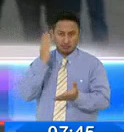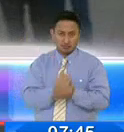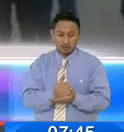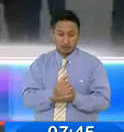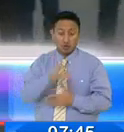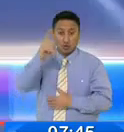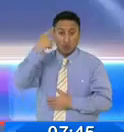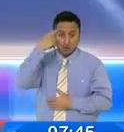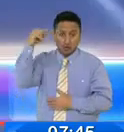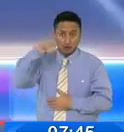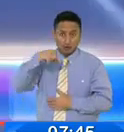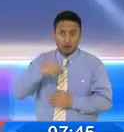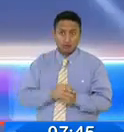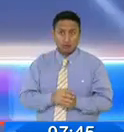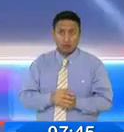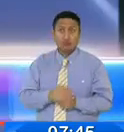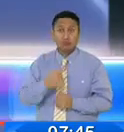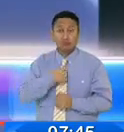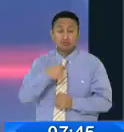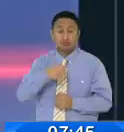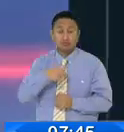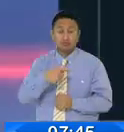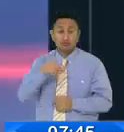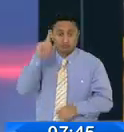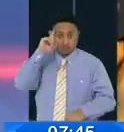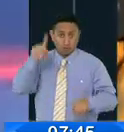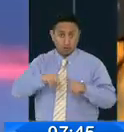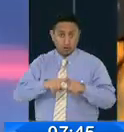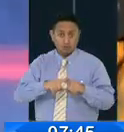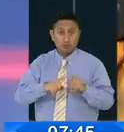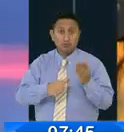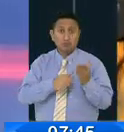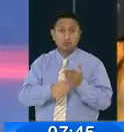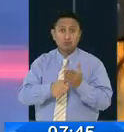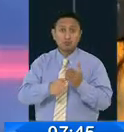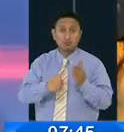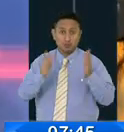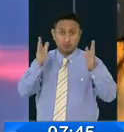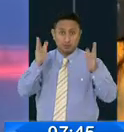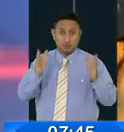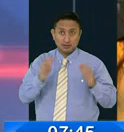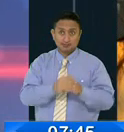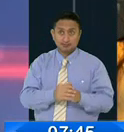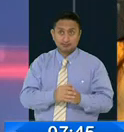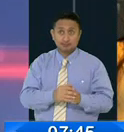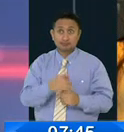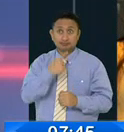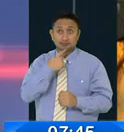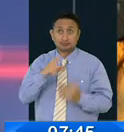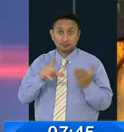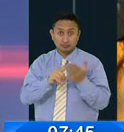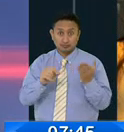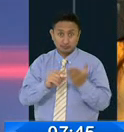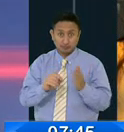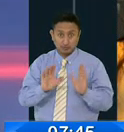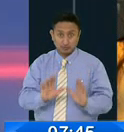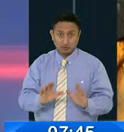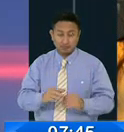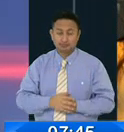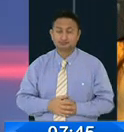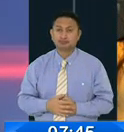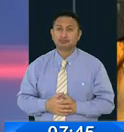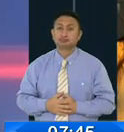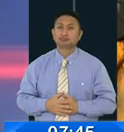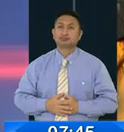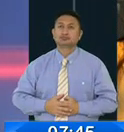gobierno habría ofrecido derogar los acuerdos ministeriales emitidos por la cartera de finanzas. Informó Marilyn